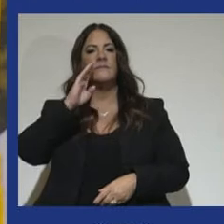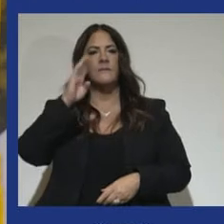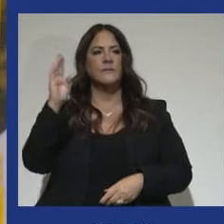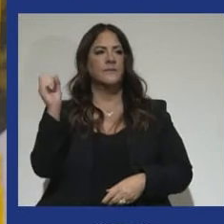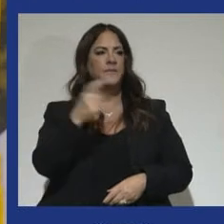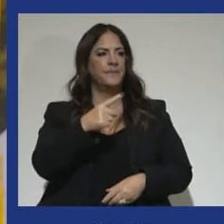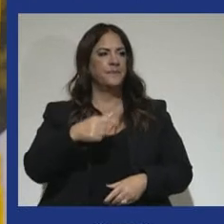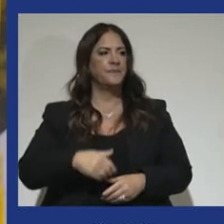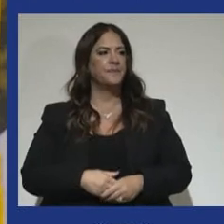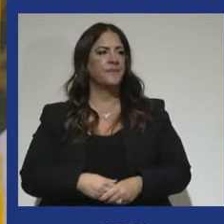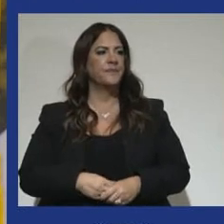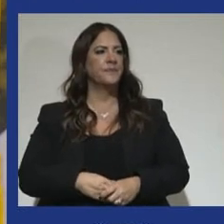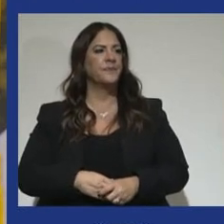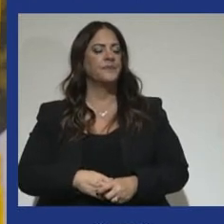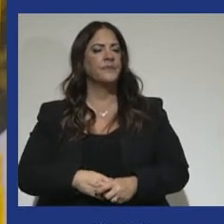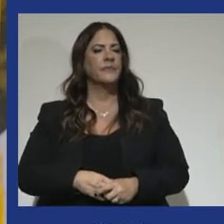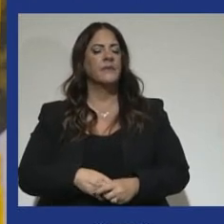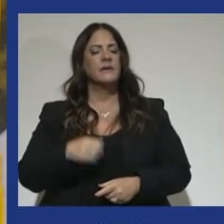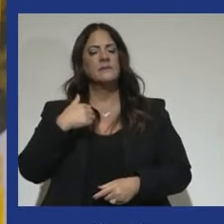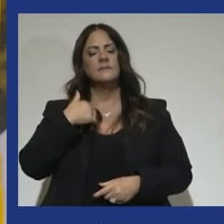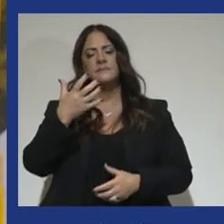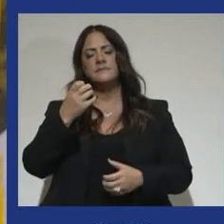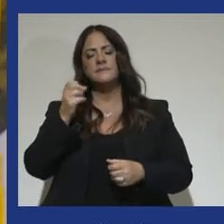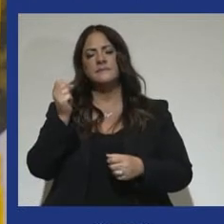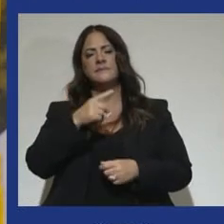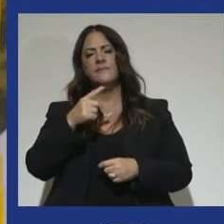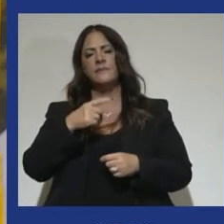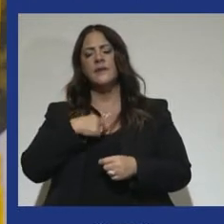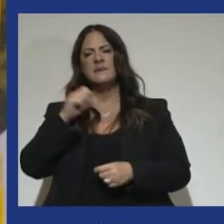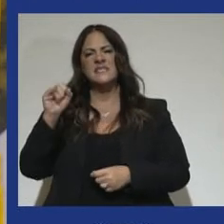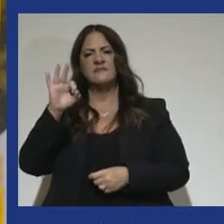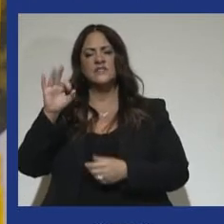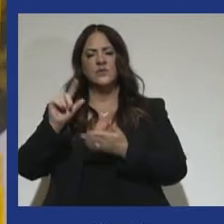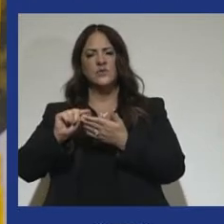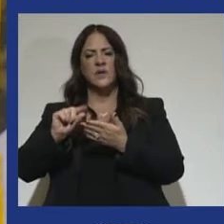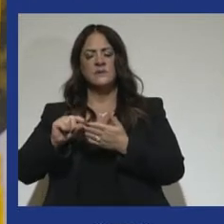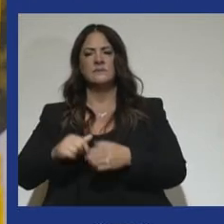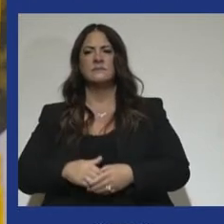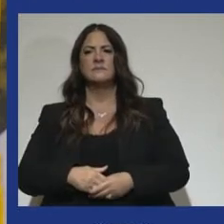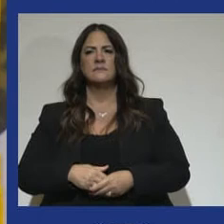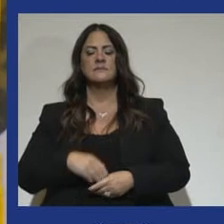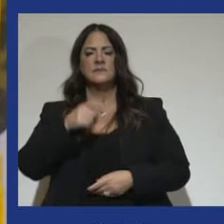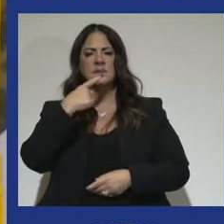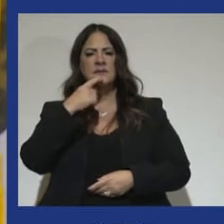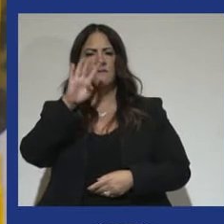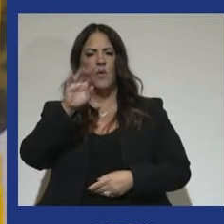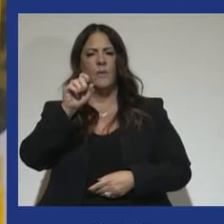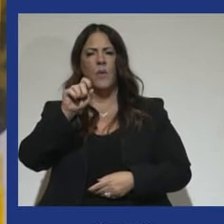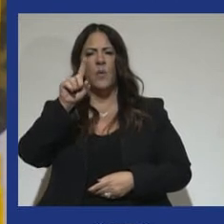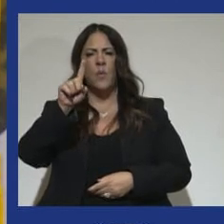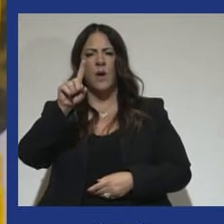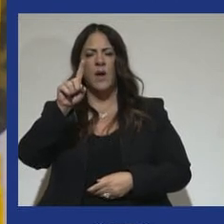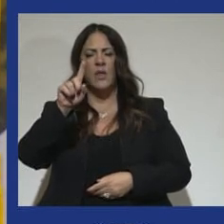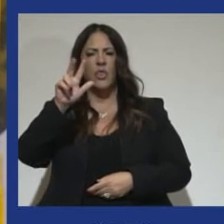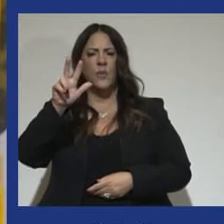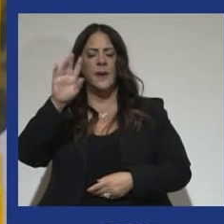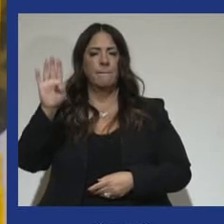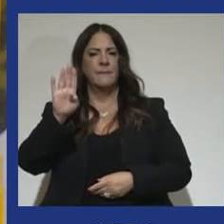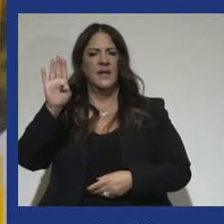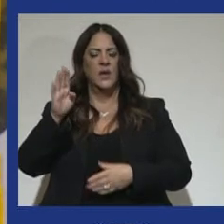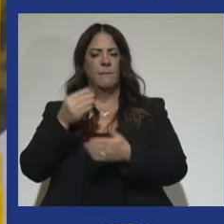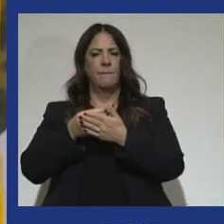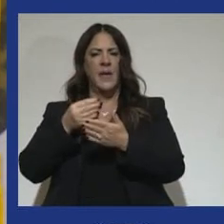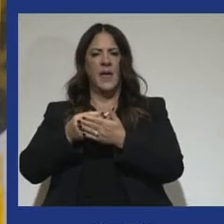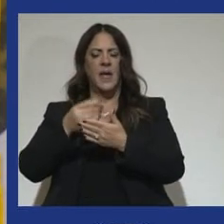gracias al éxito del san francisco chronicle quiero clarificar algo que mencionaba antes de 1.3 mil millones de